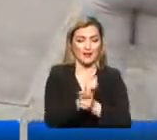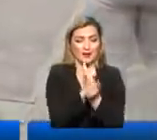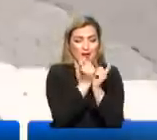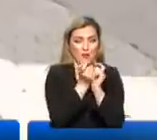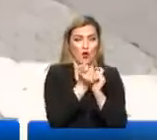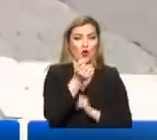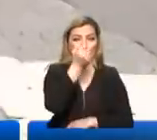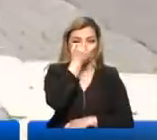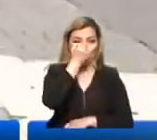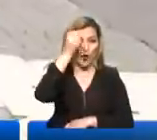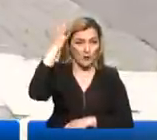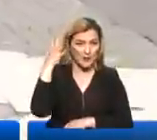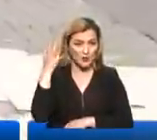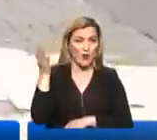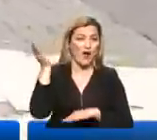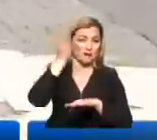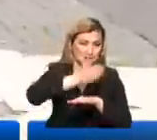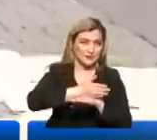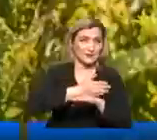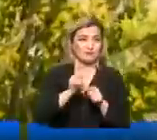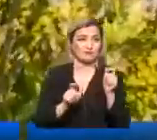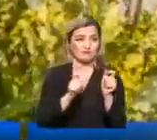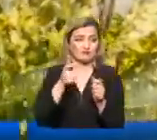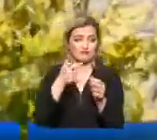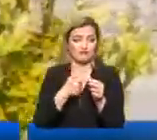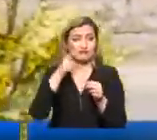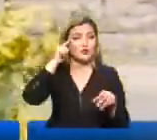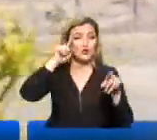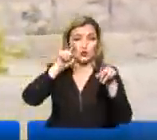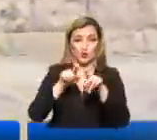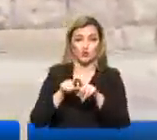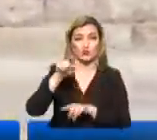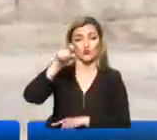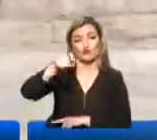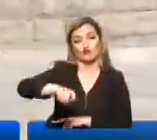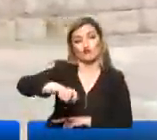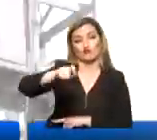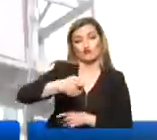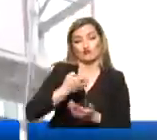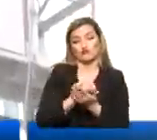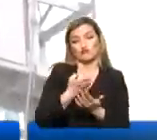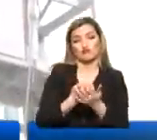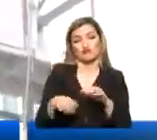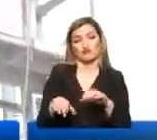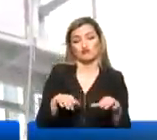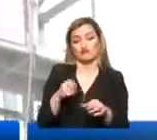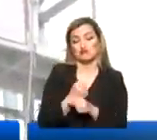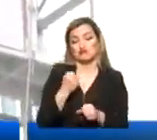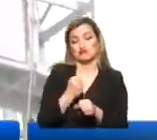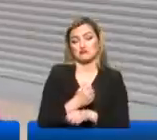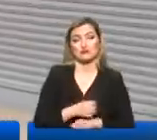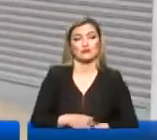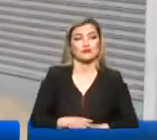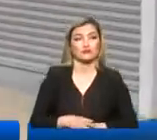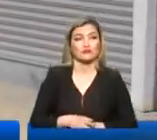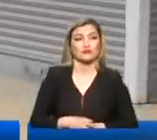oficialmente al semáforo amarillo, los ciudadanos en las calles de la capital concuerdan con que es necesario reactivar la actividad económica y productiva del